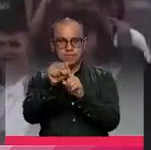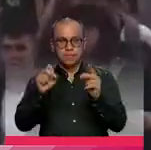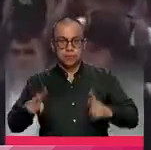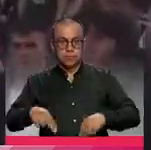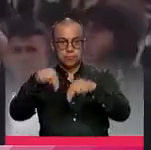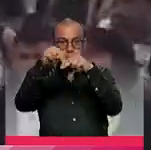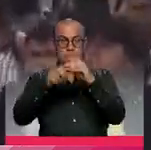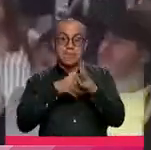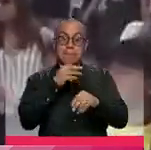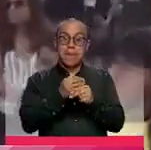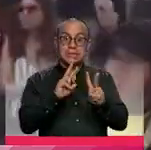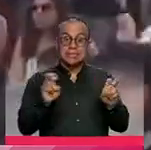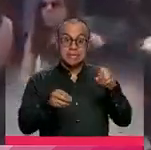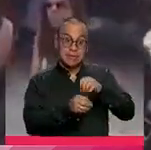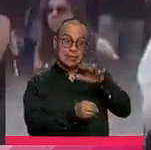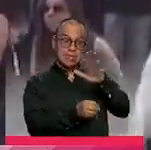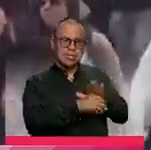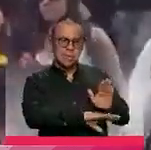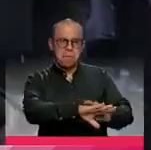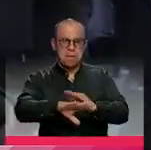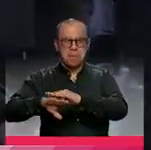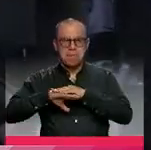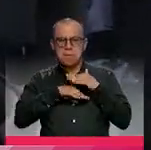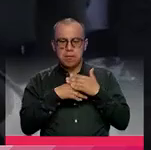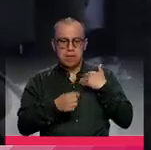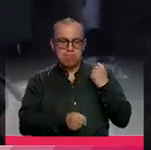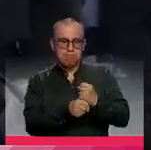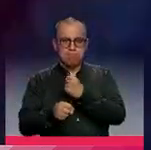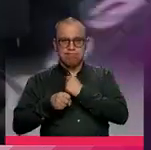el distrito reiteró que garantizará la protesta y